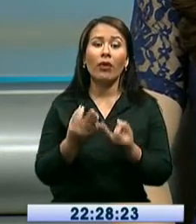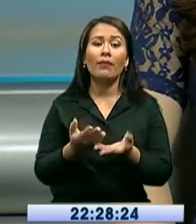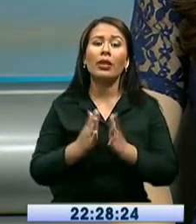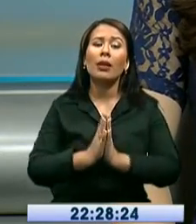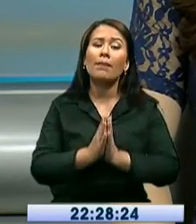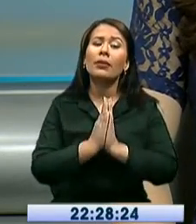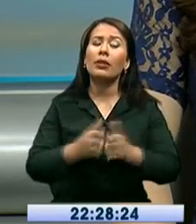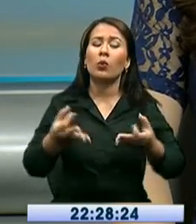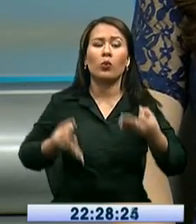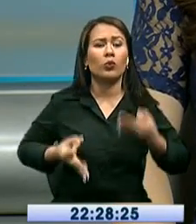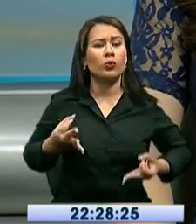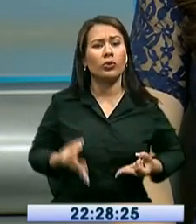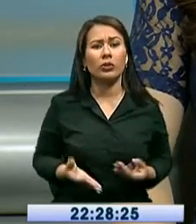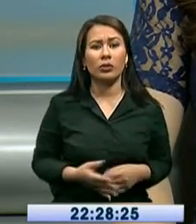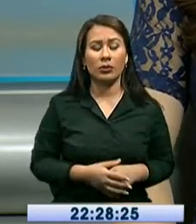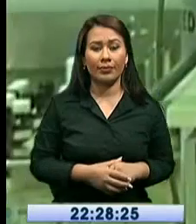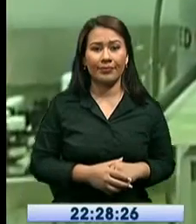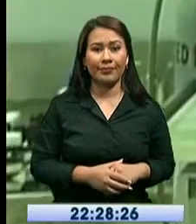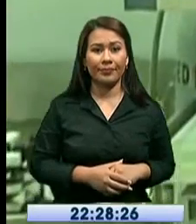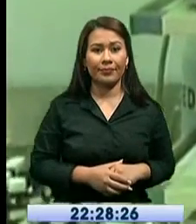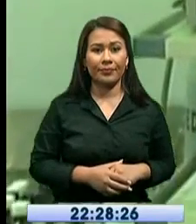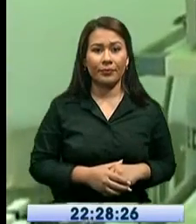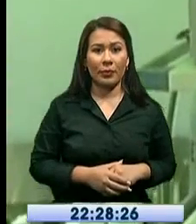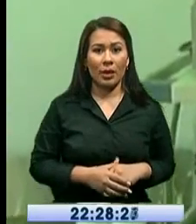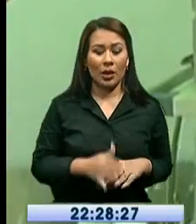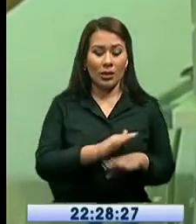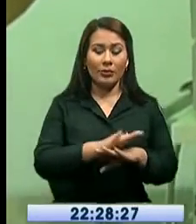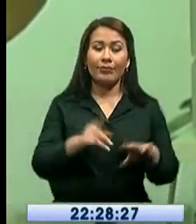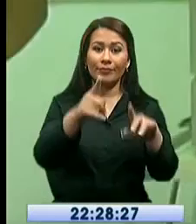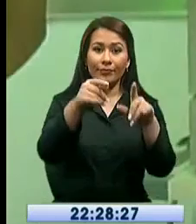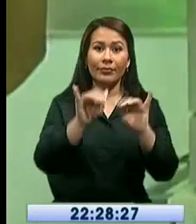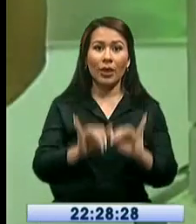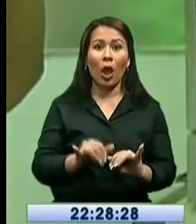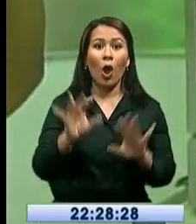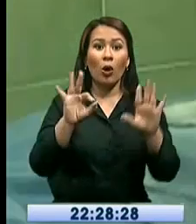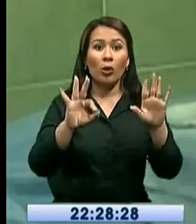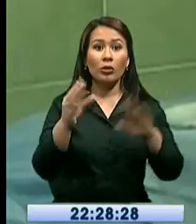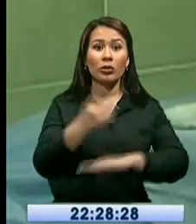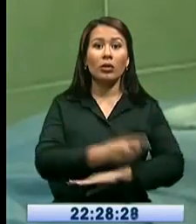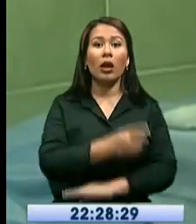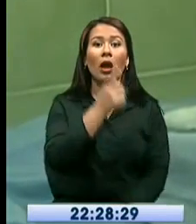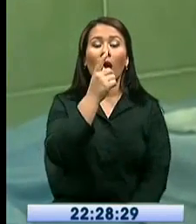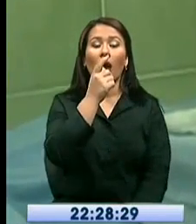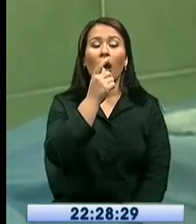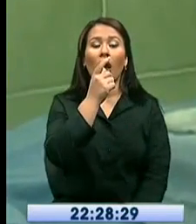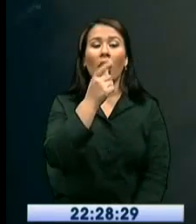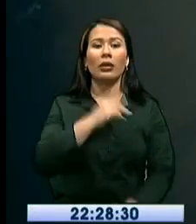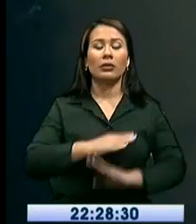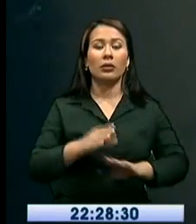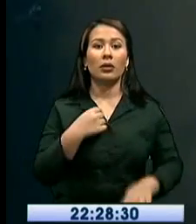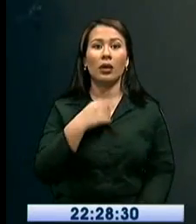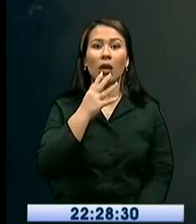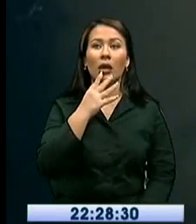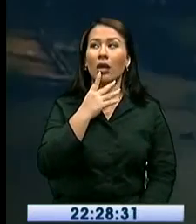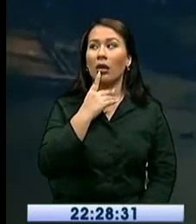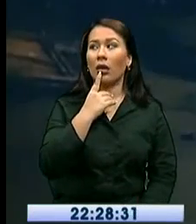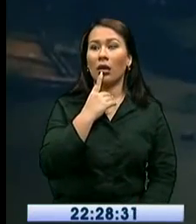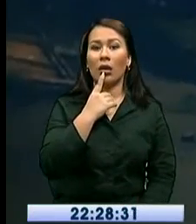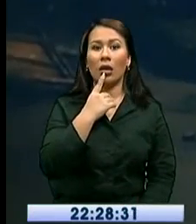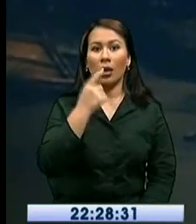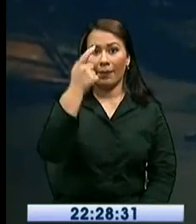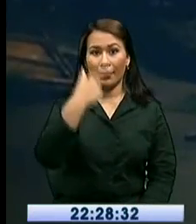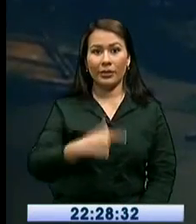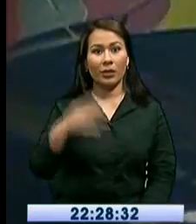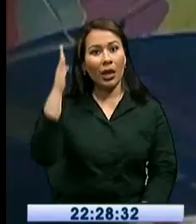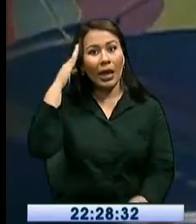por justicia. Tras haber permanecido 8 días en coma, reaccionó Carlos Flores, uno de los 3 heridos producto de